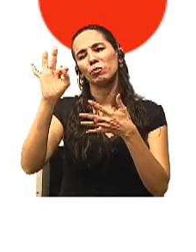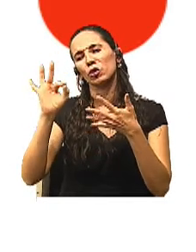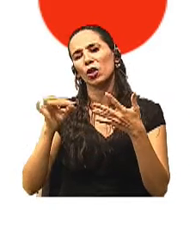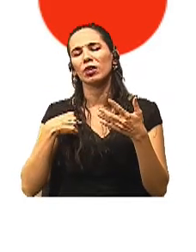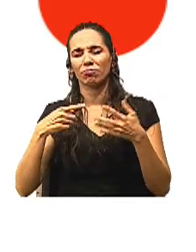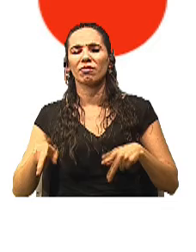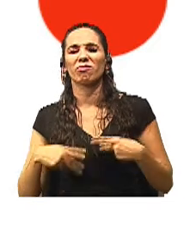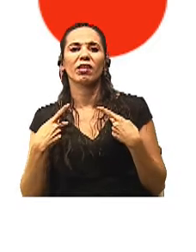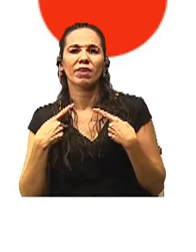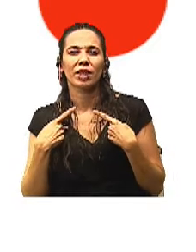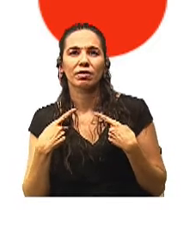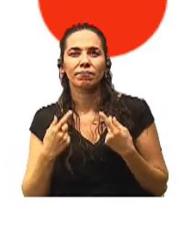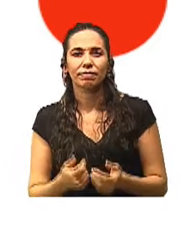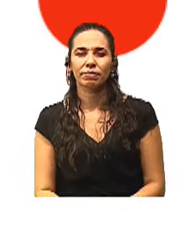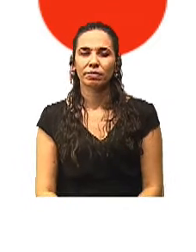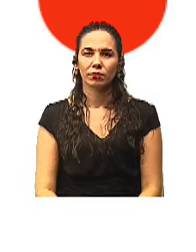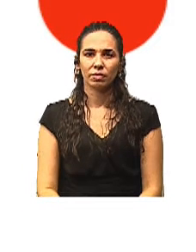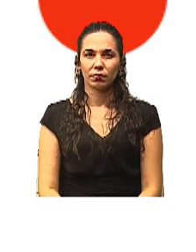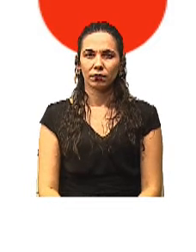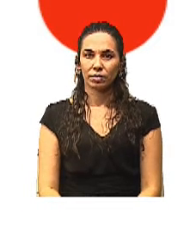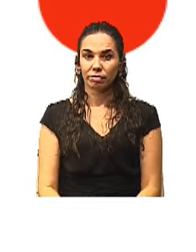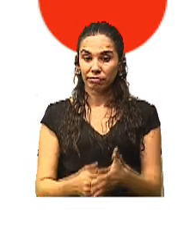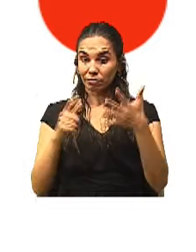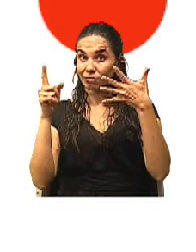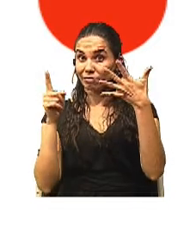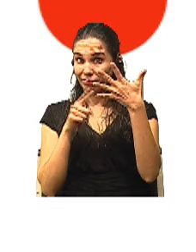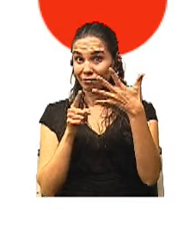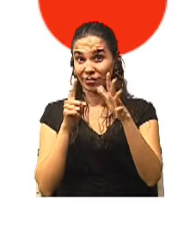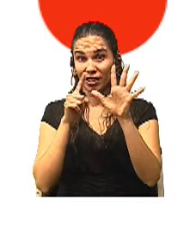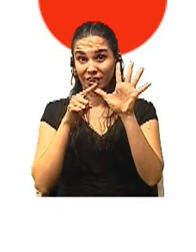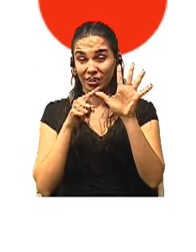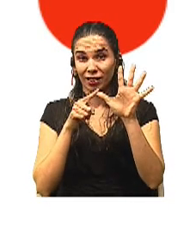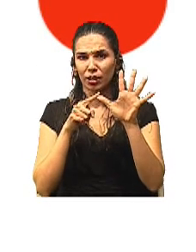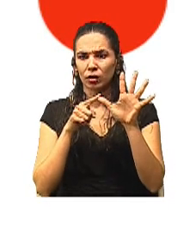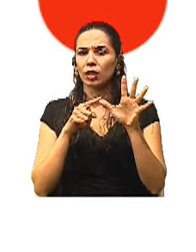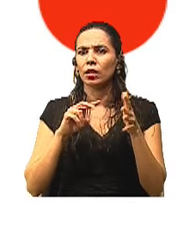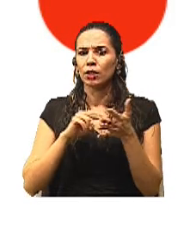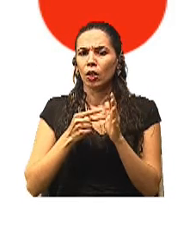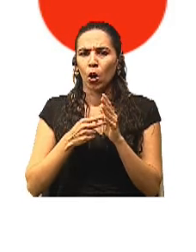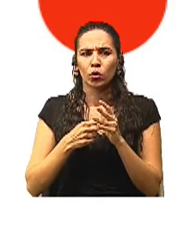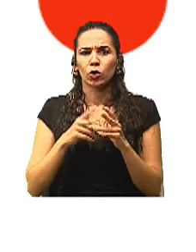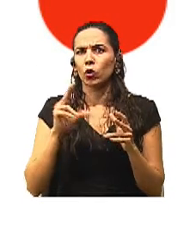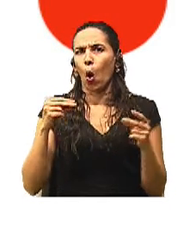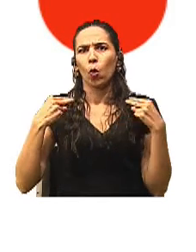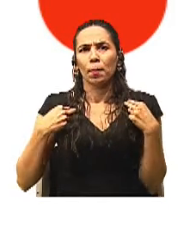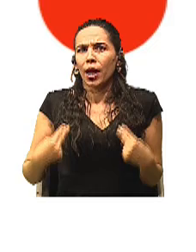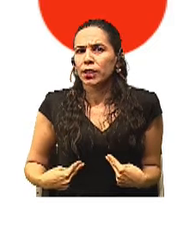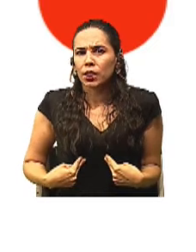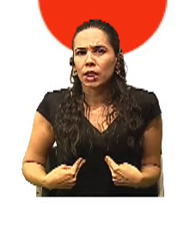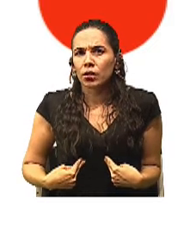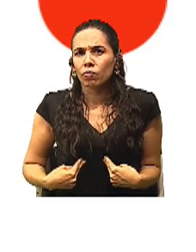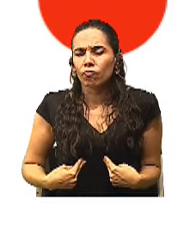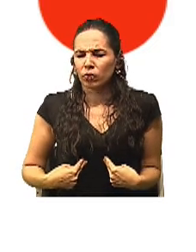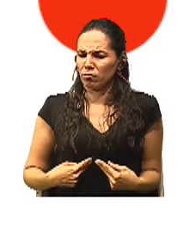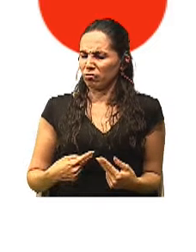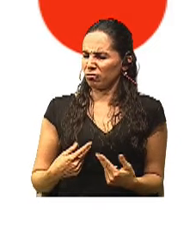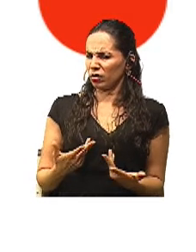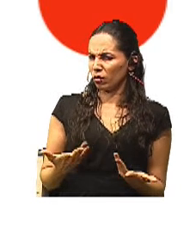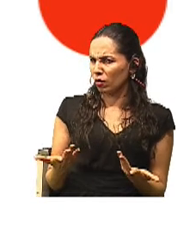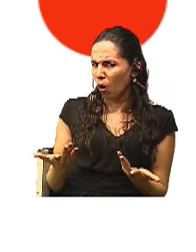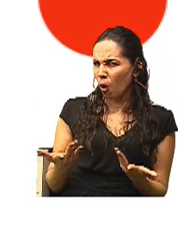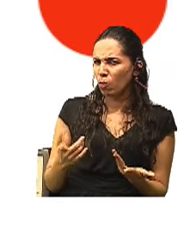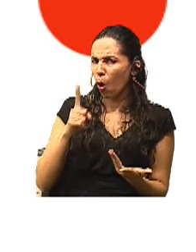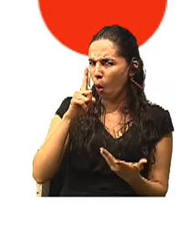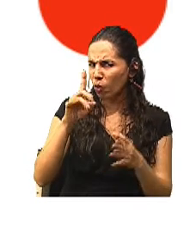vida. Y número 5, la deshumanización. ¿Cómo puede ser posible que en